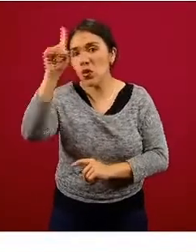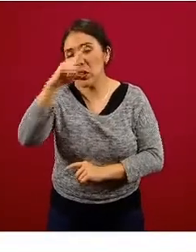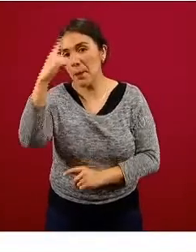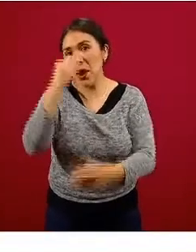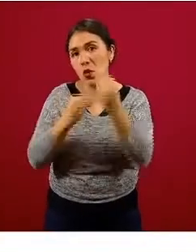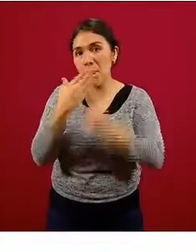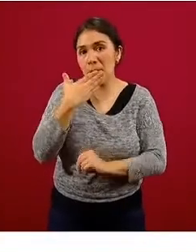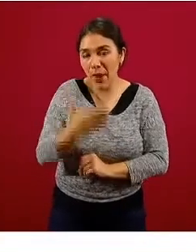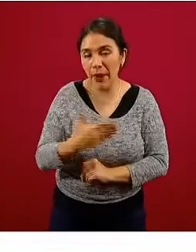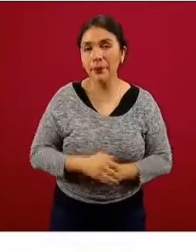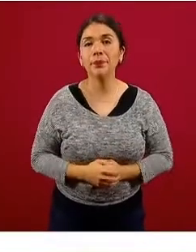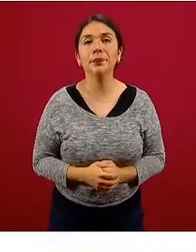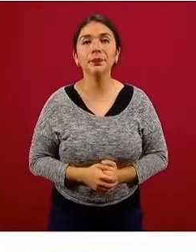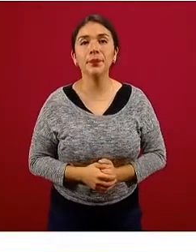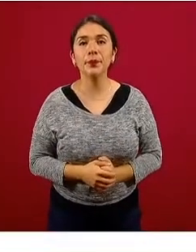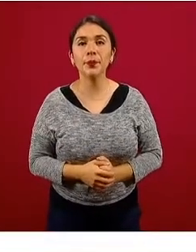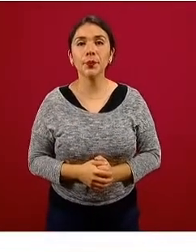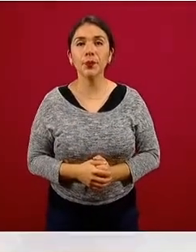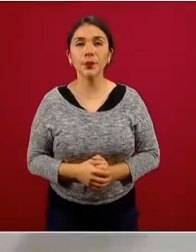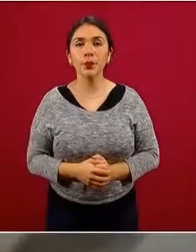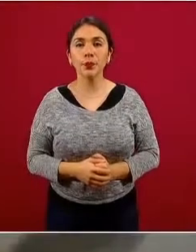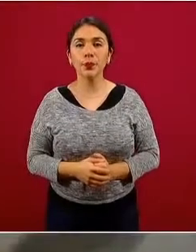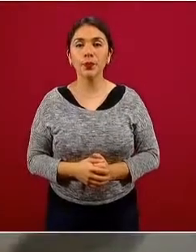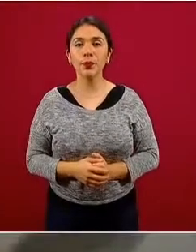alimentaria. La siguiente, por favor.